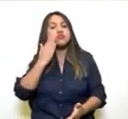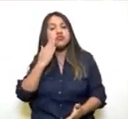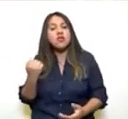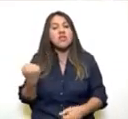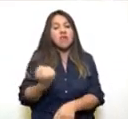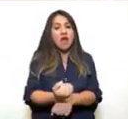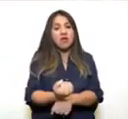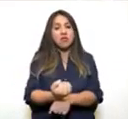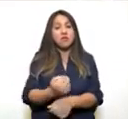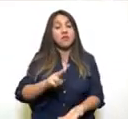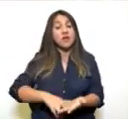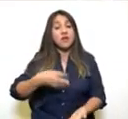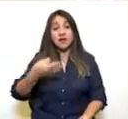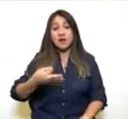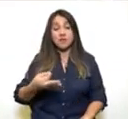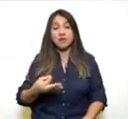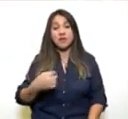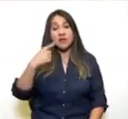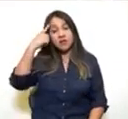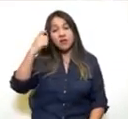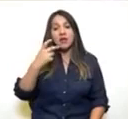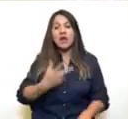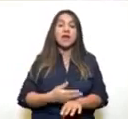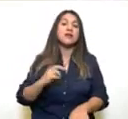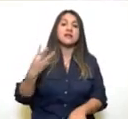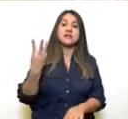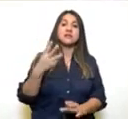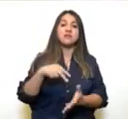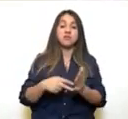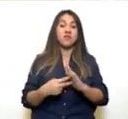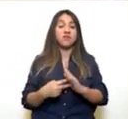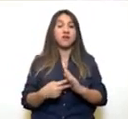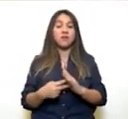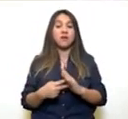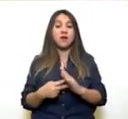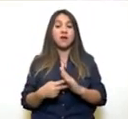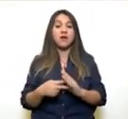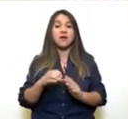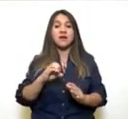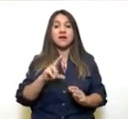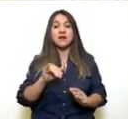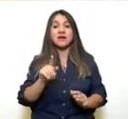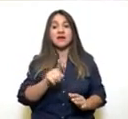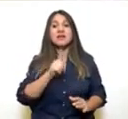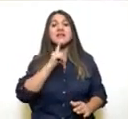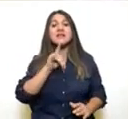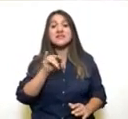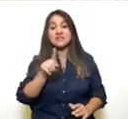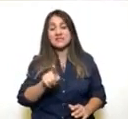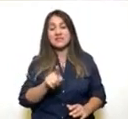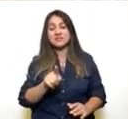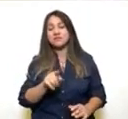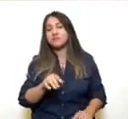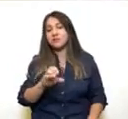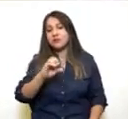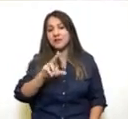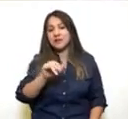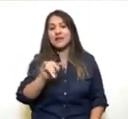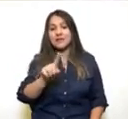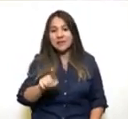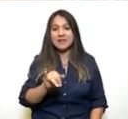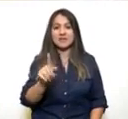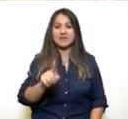realmente creo que vamos a tener una tercera crisis una crisis estructural y que tiene que ver con las